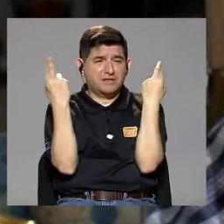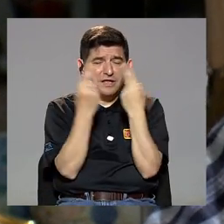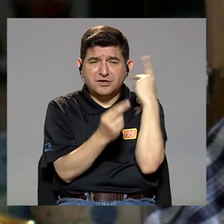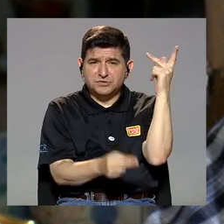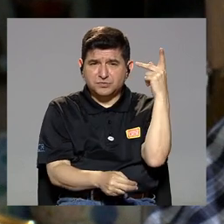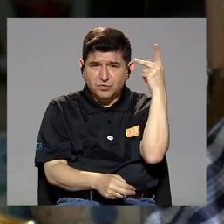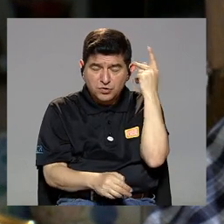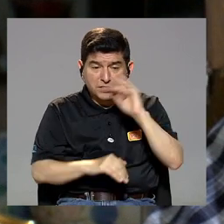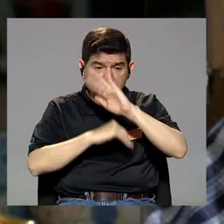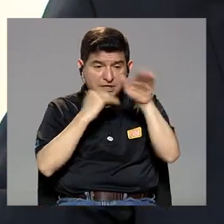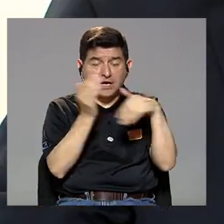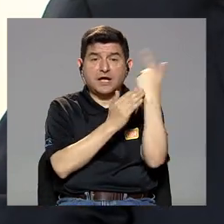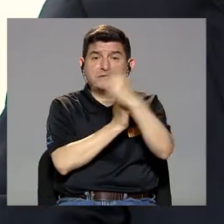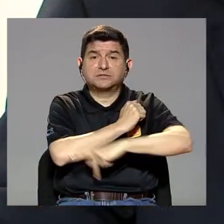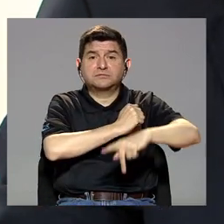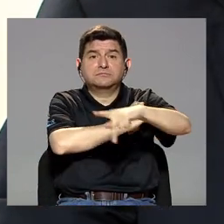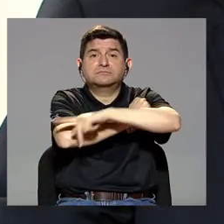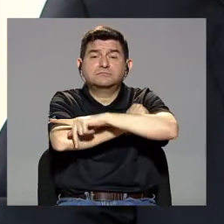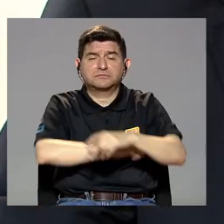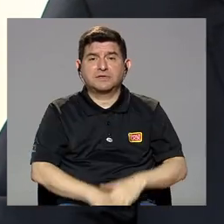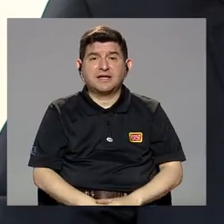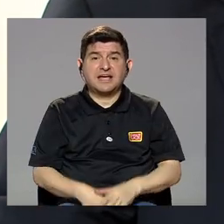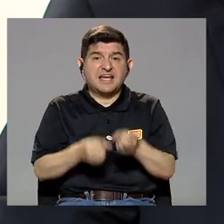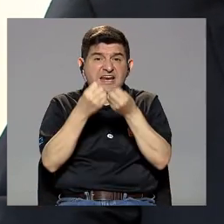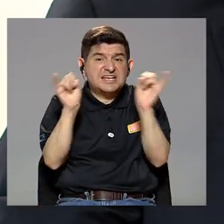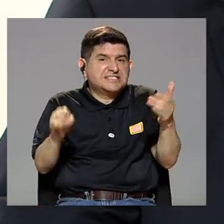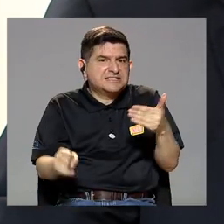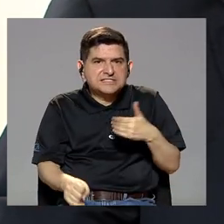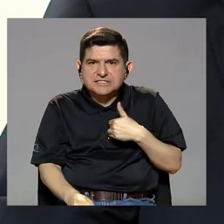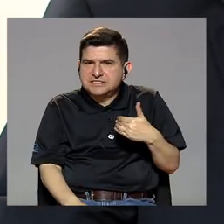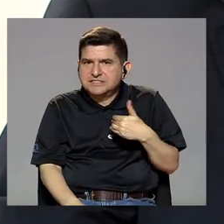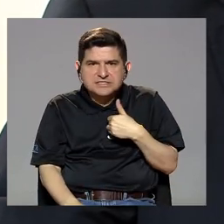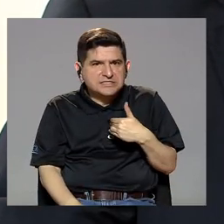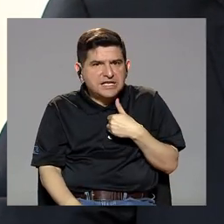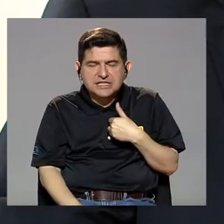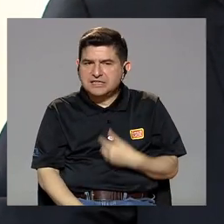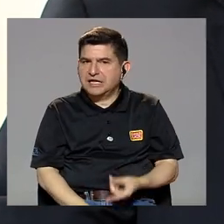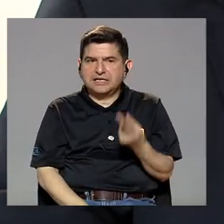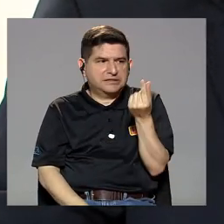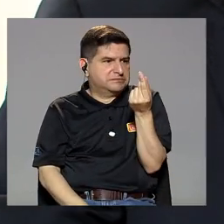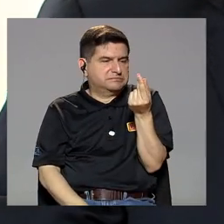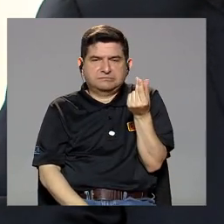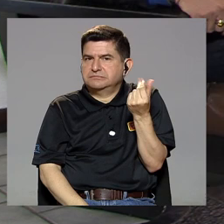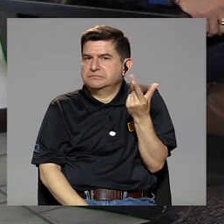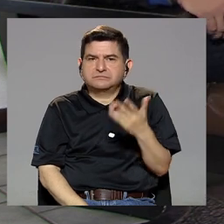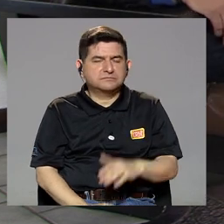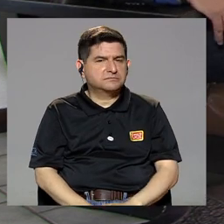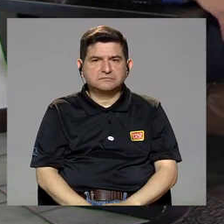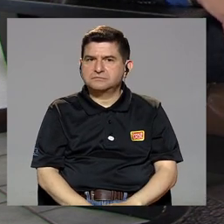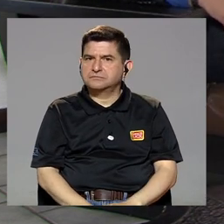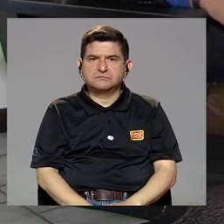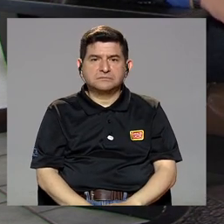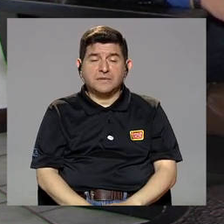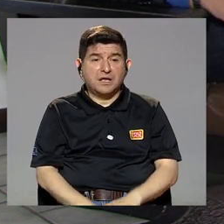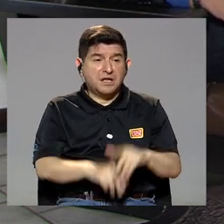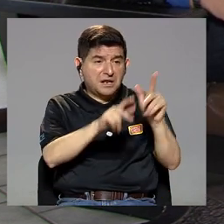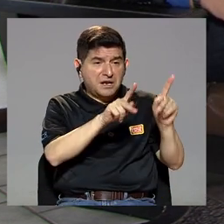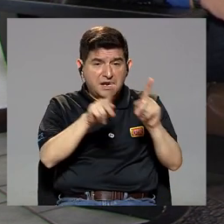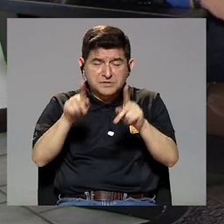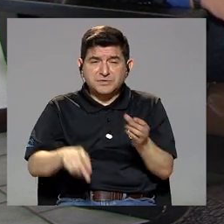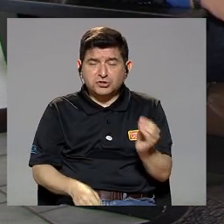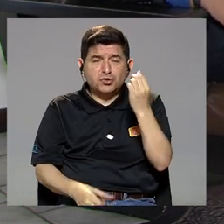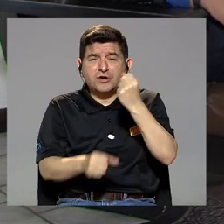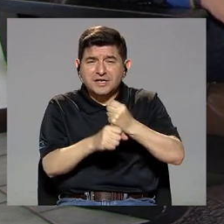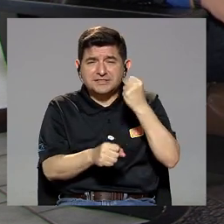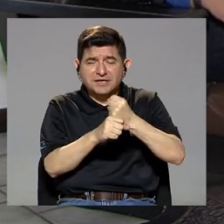en todo el país sin tener grandes medios económicos donde los muchachos trabajan